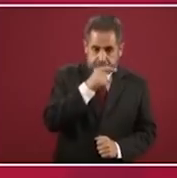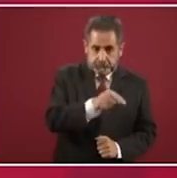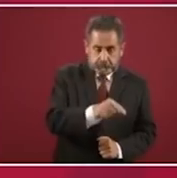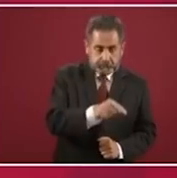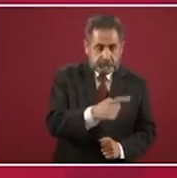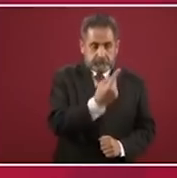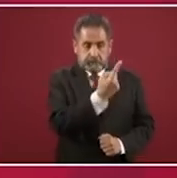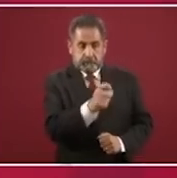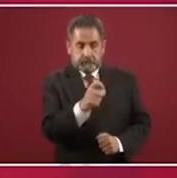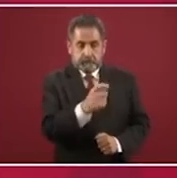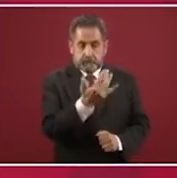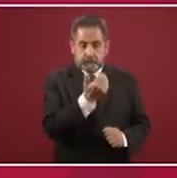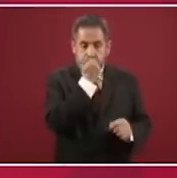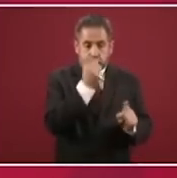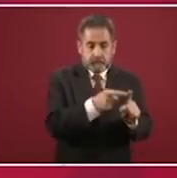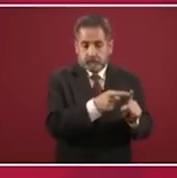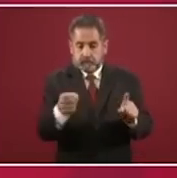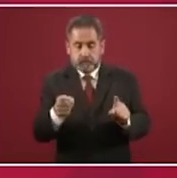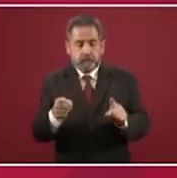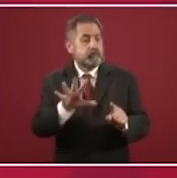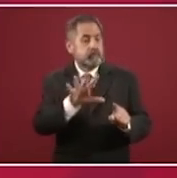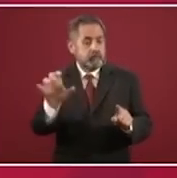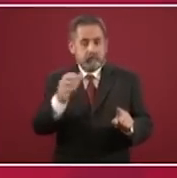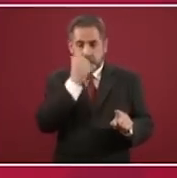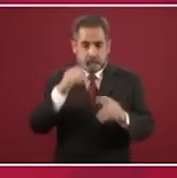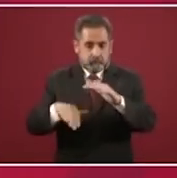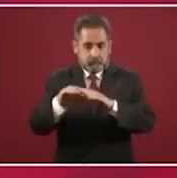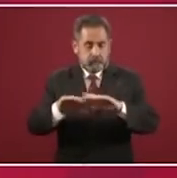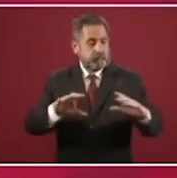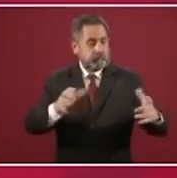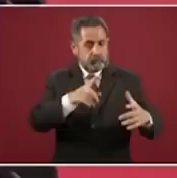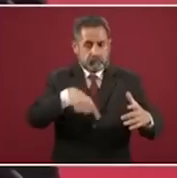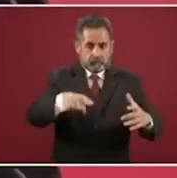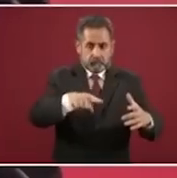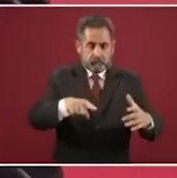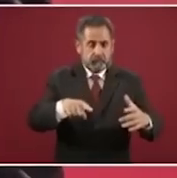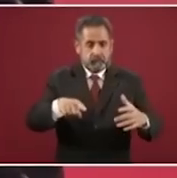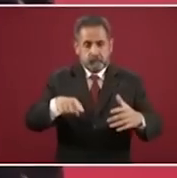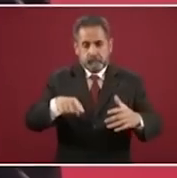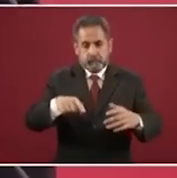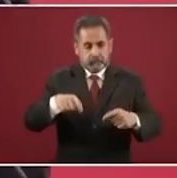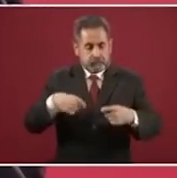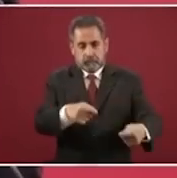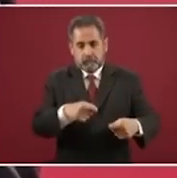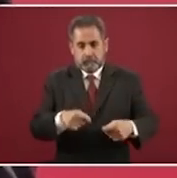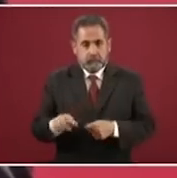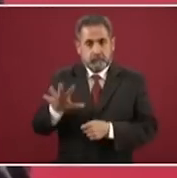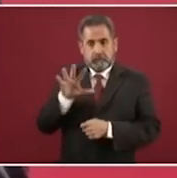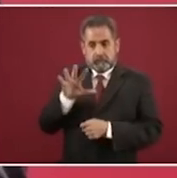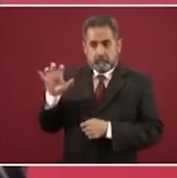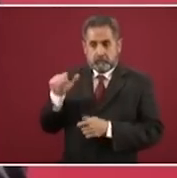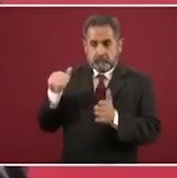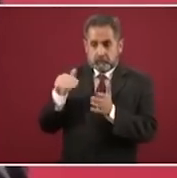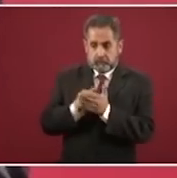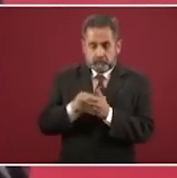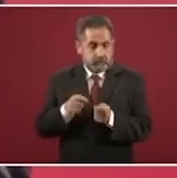tienen de 150 alumnos a 500 alumnos hacia adelante, son 500 mil